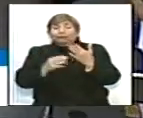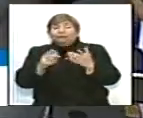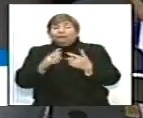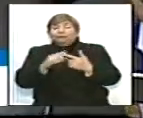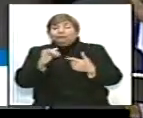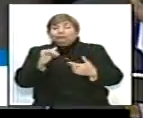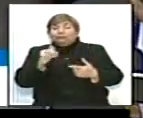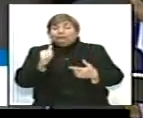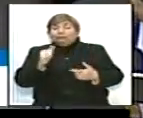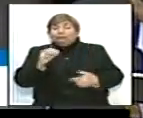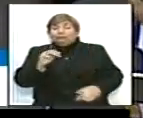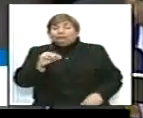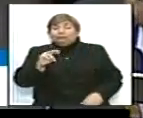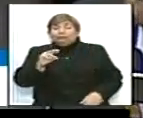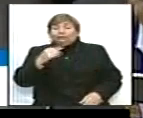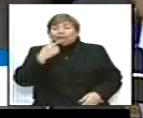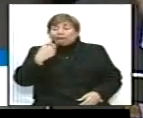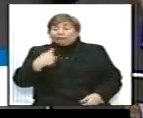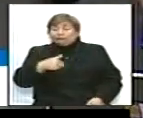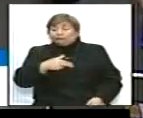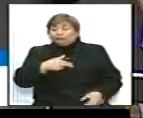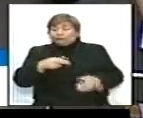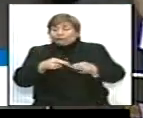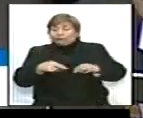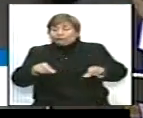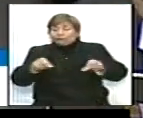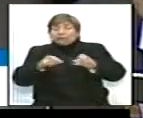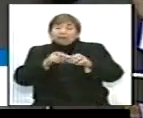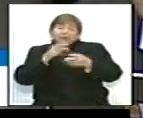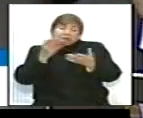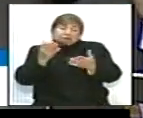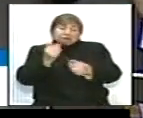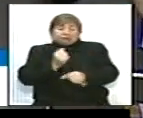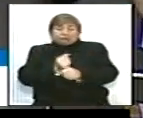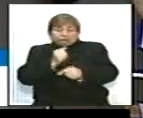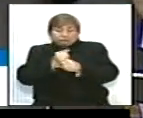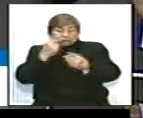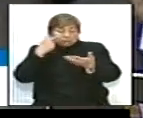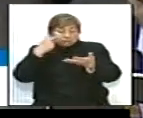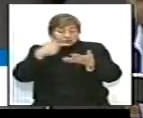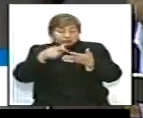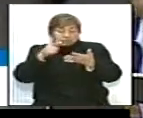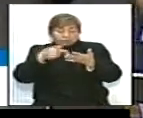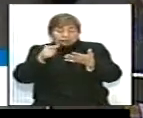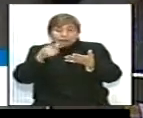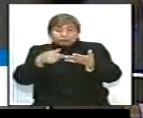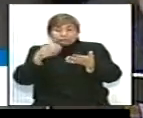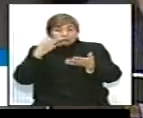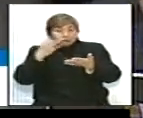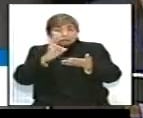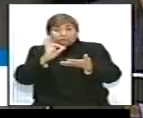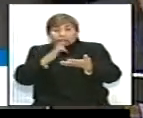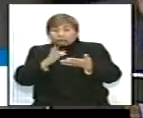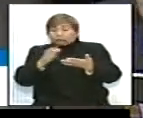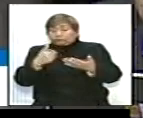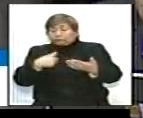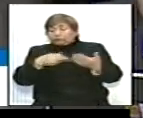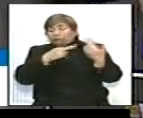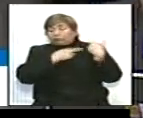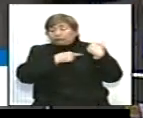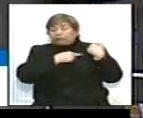Y obviamente nosotros como Parlamento cumpliendo nuestra labor de fiscalización, porque eso es lo que nos